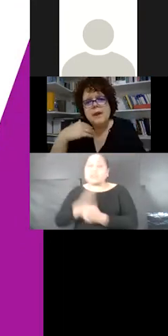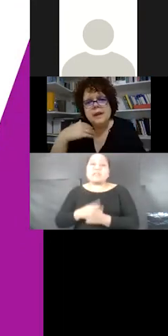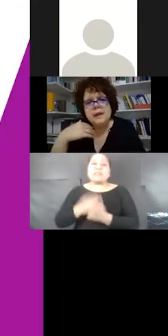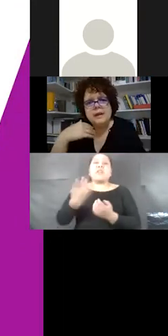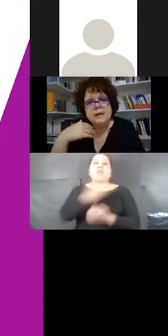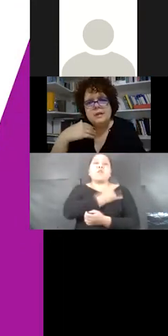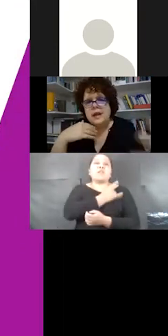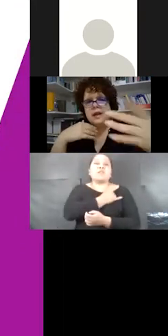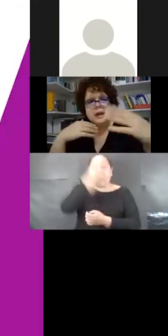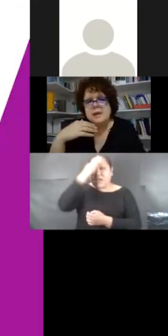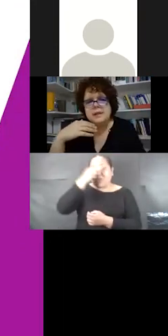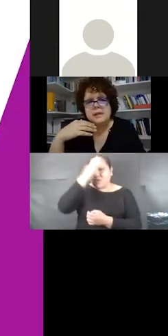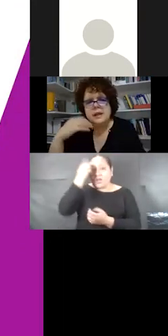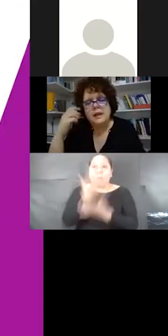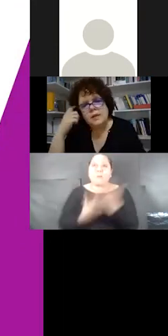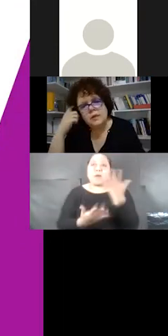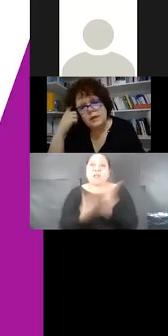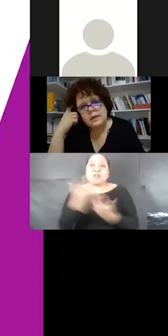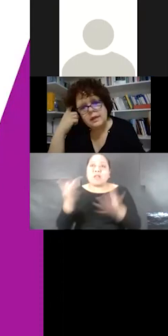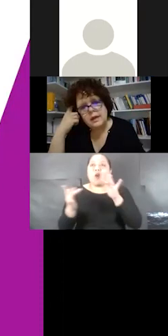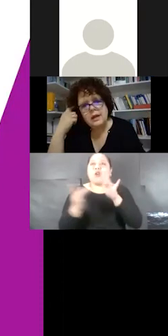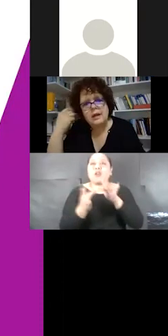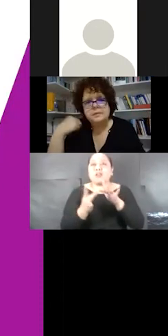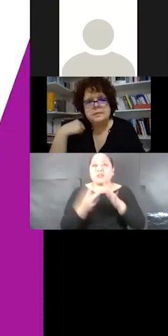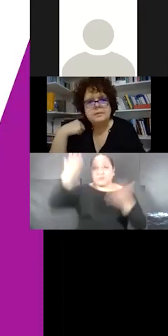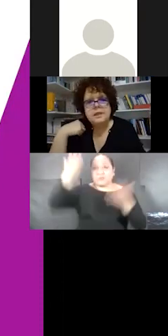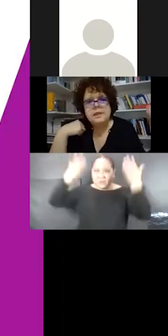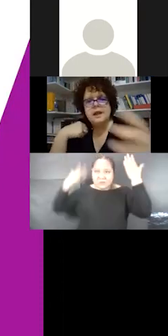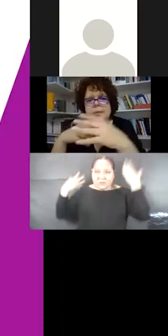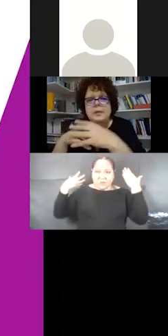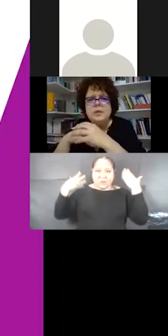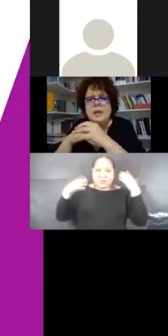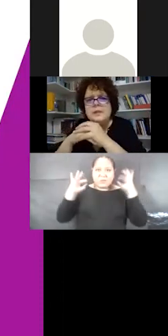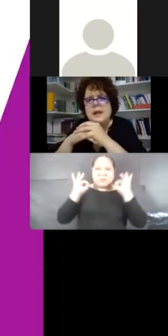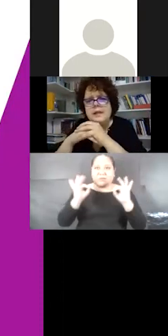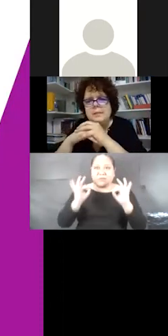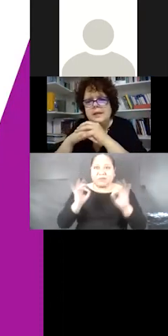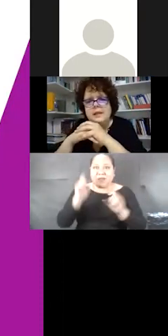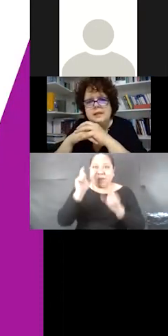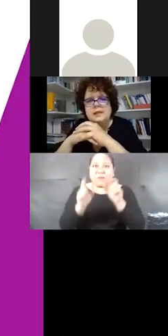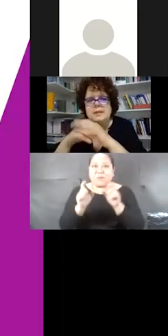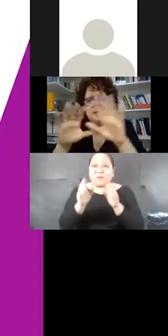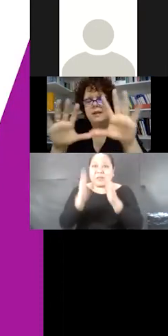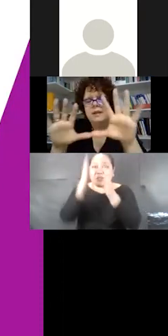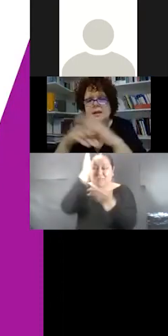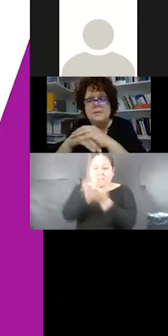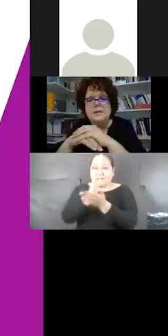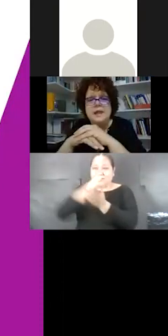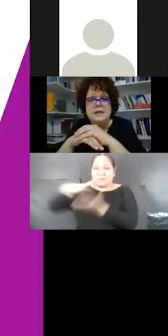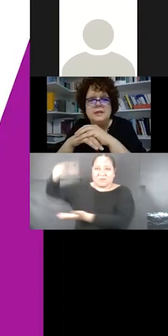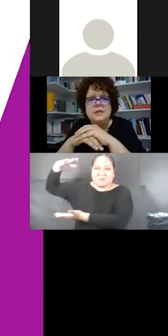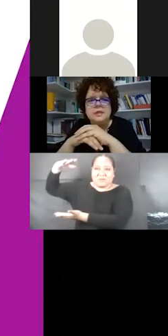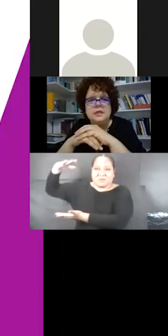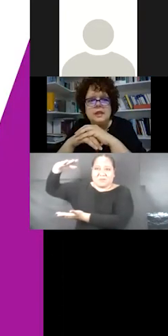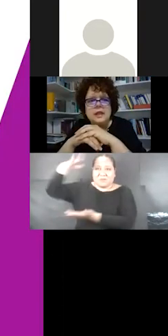como ven, o sea, es la maravilla tener tener a la persona en la mitad de la página, la mitad de la